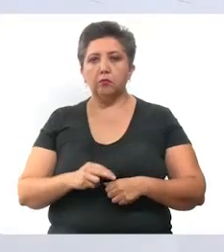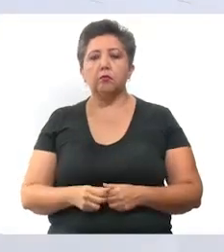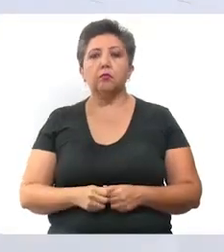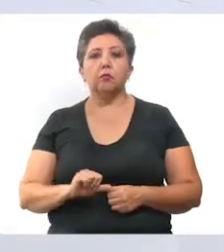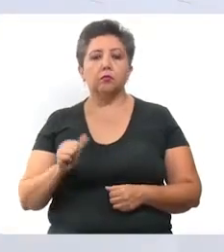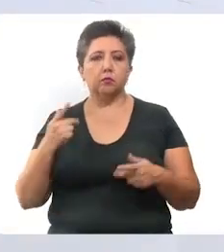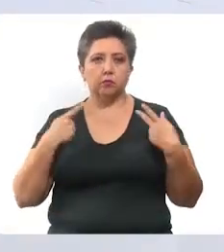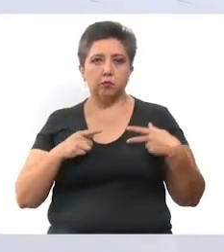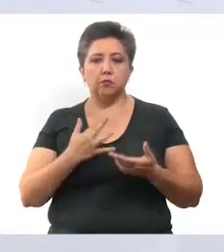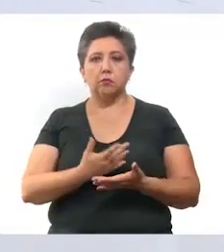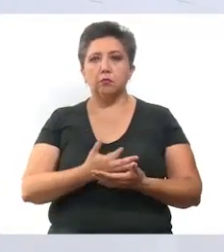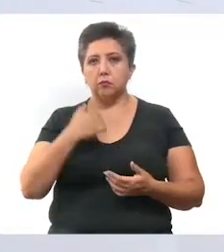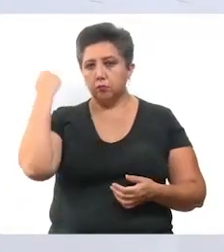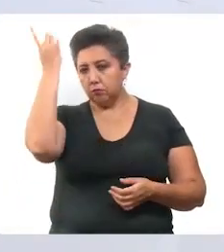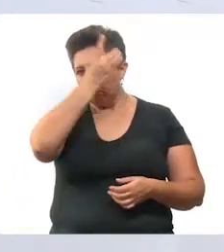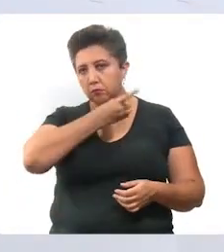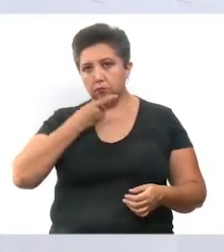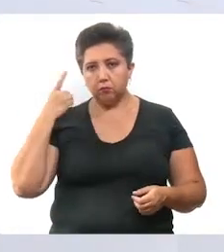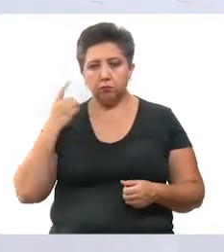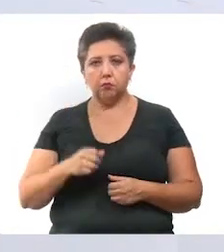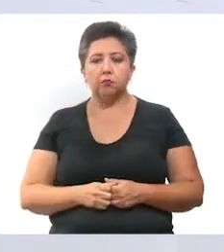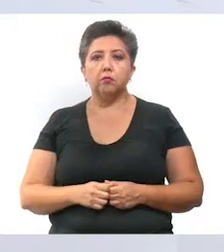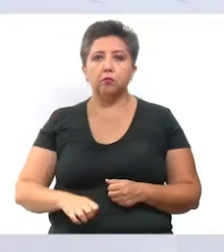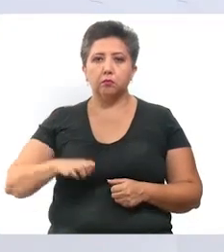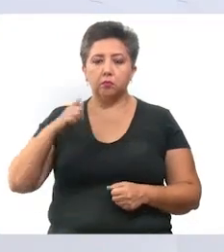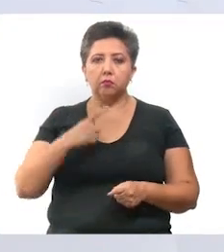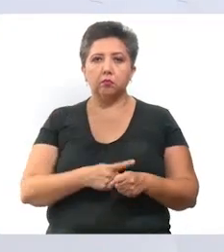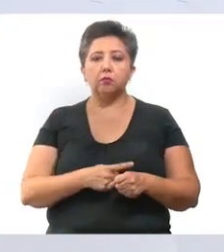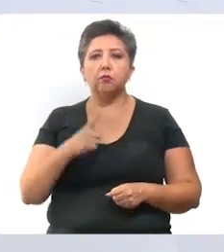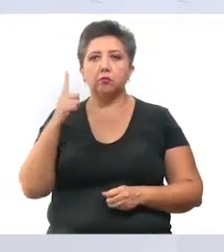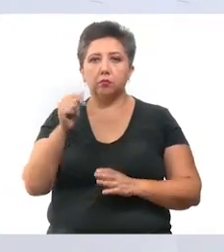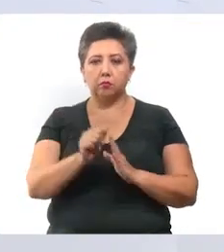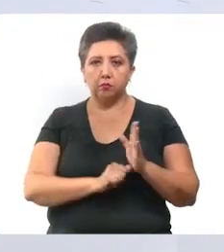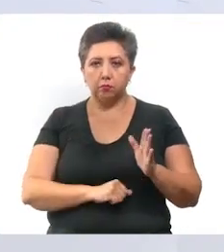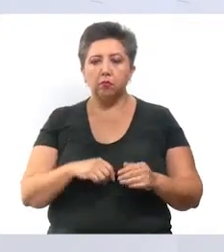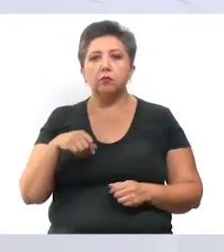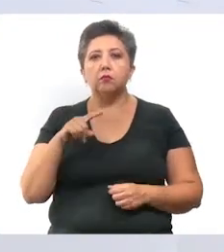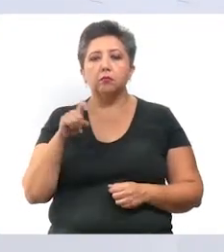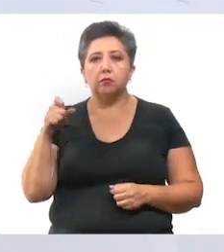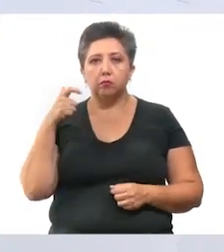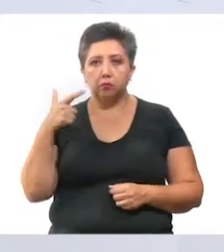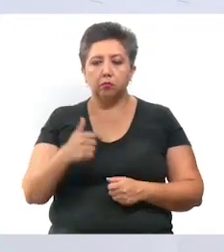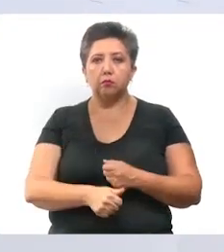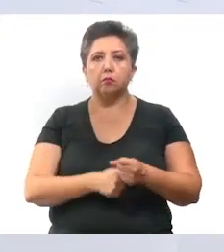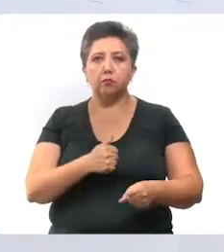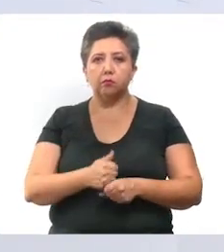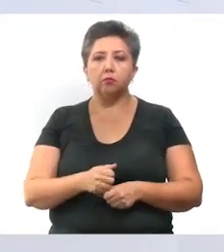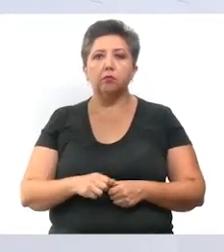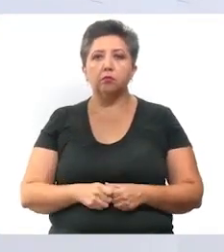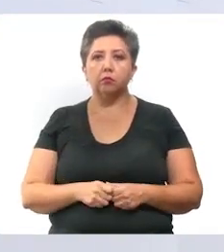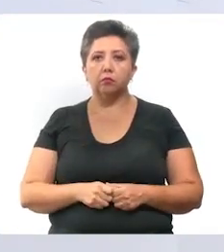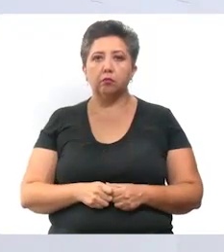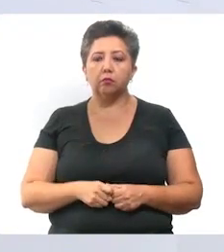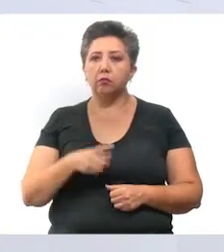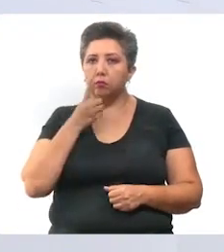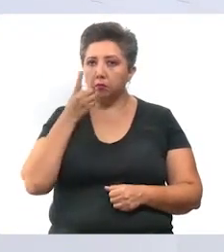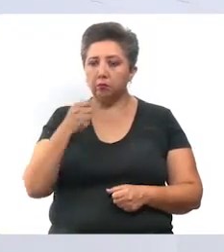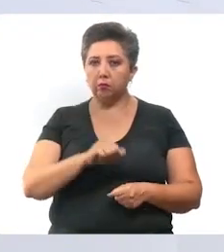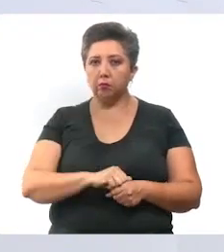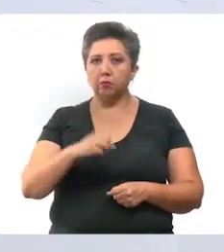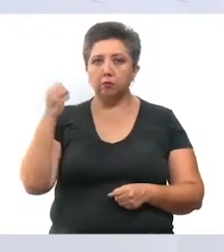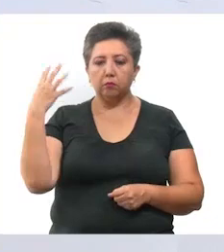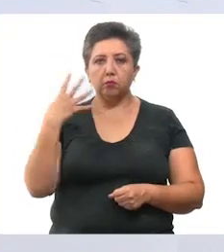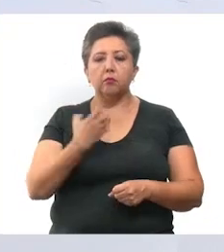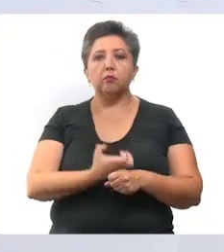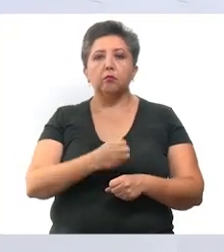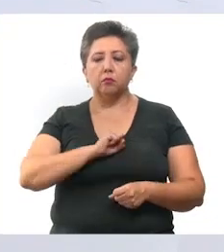total. Hay otros pacientes a la espera del diagnóstico. El rango de edad de los casos es de 1 mes a 107 años. Los indicadores